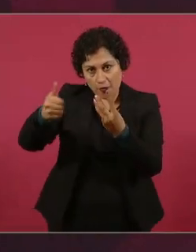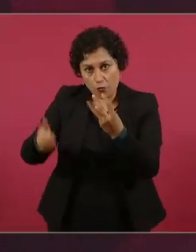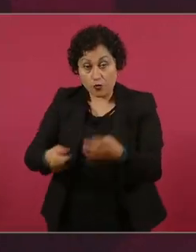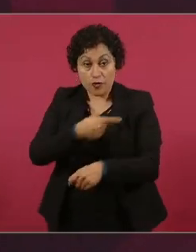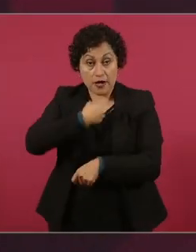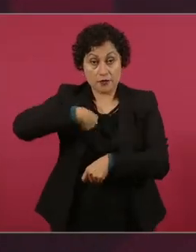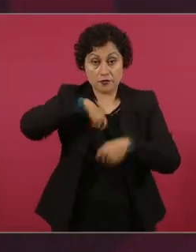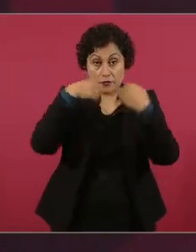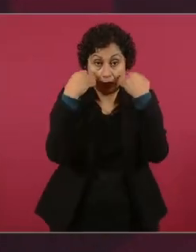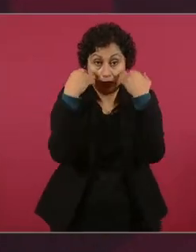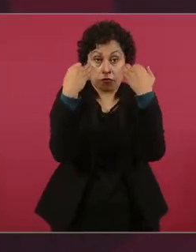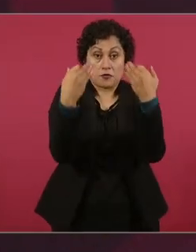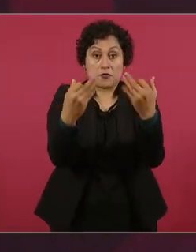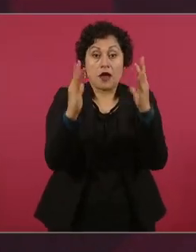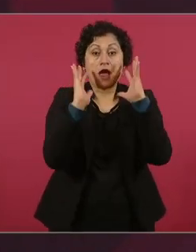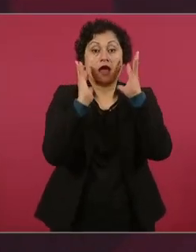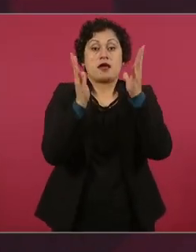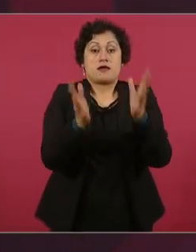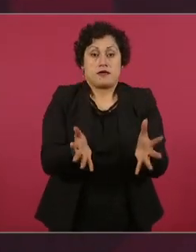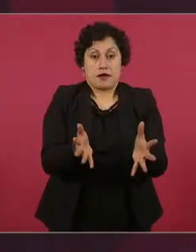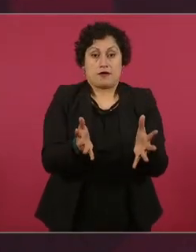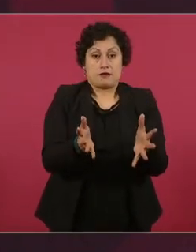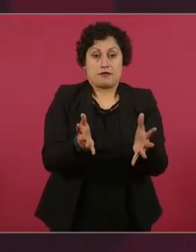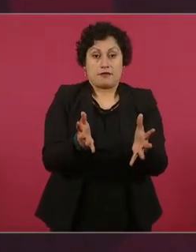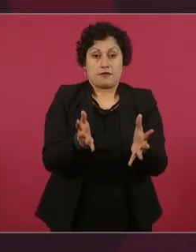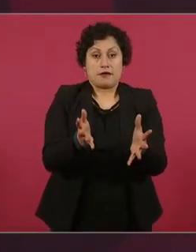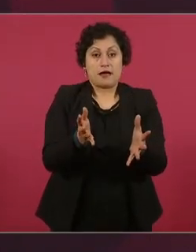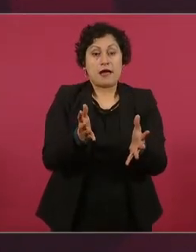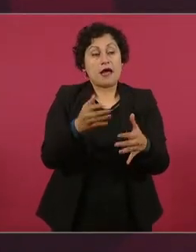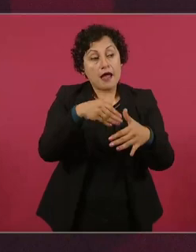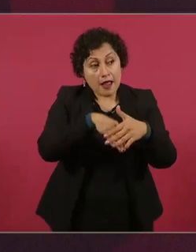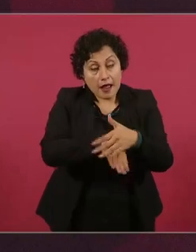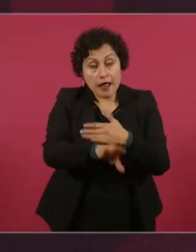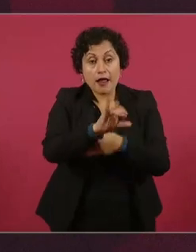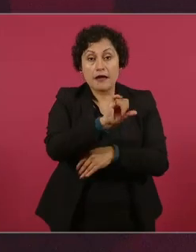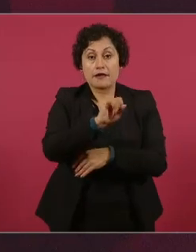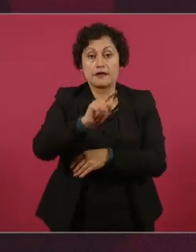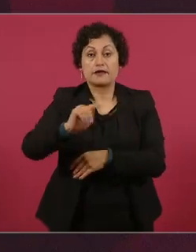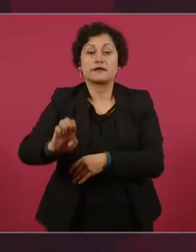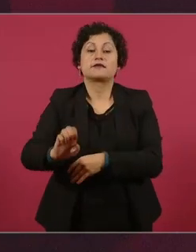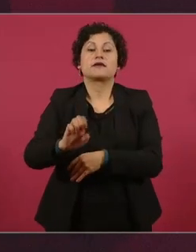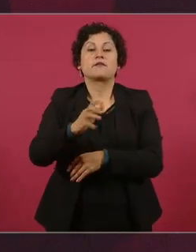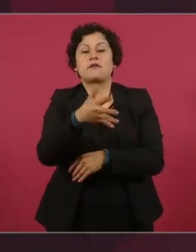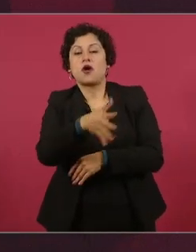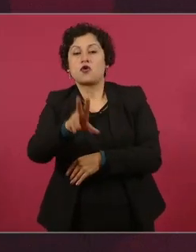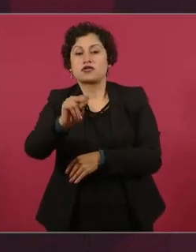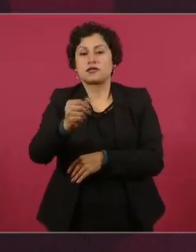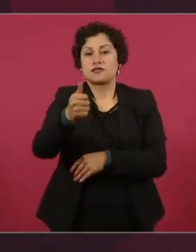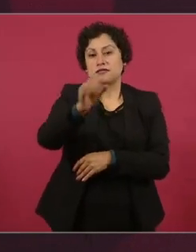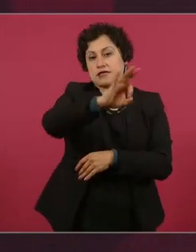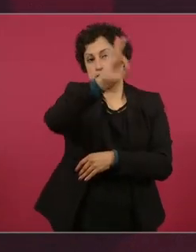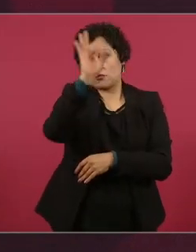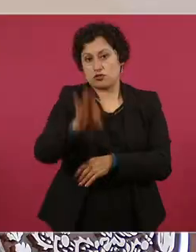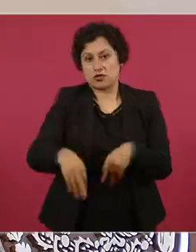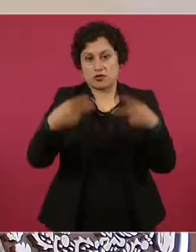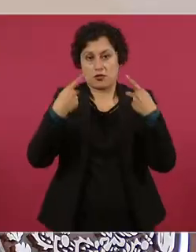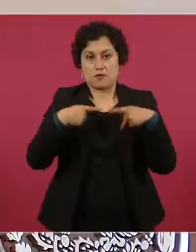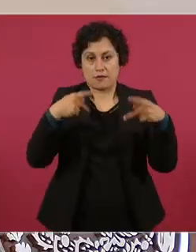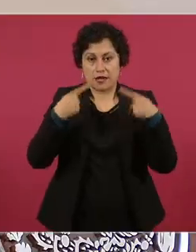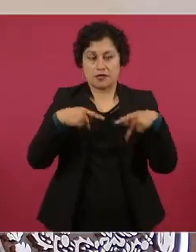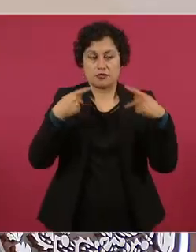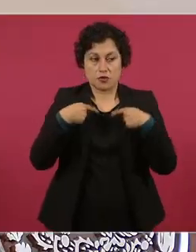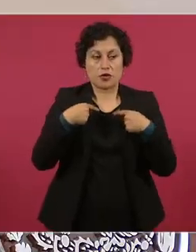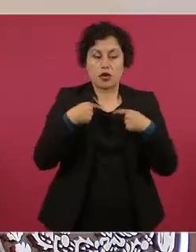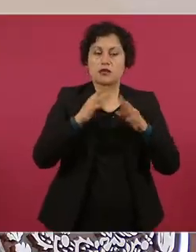de los pacientes ya se llevan su receta completa. El otro 14 por ciento